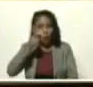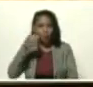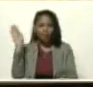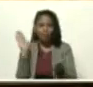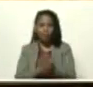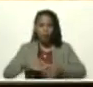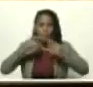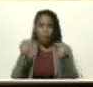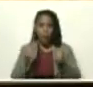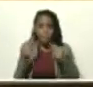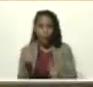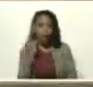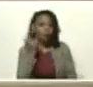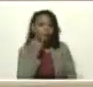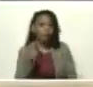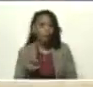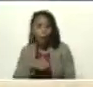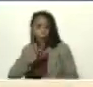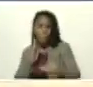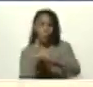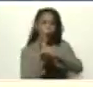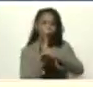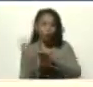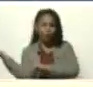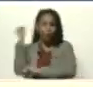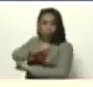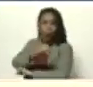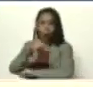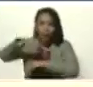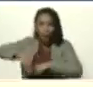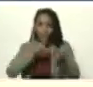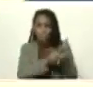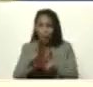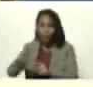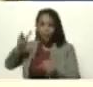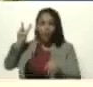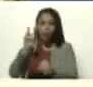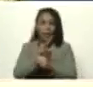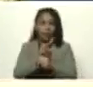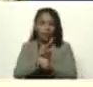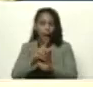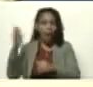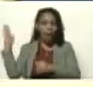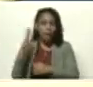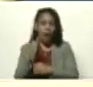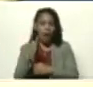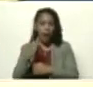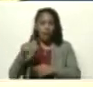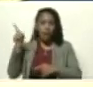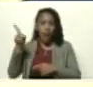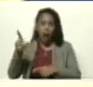pongan las pilas para neutralizar y derrotar este plan de violencia que viene de la